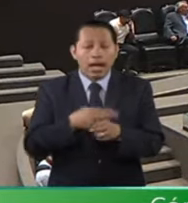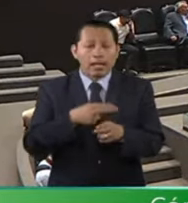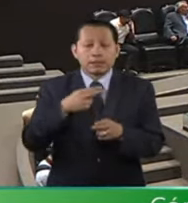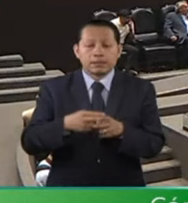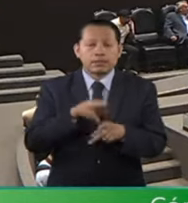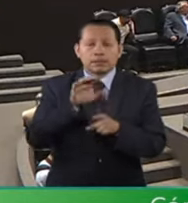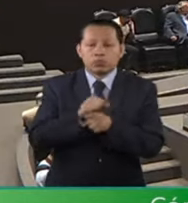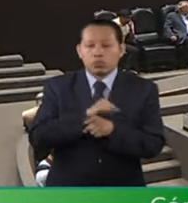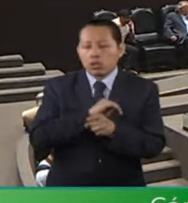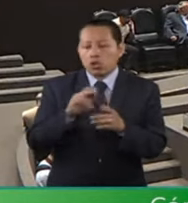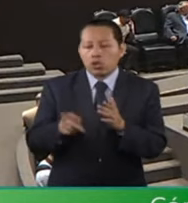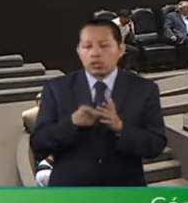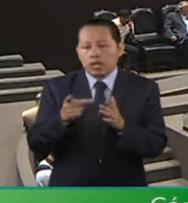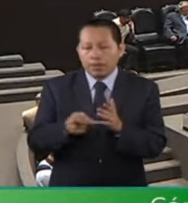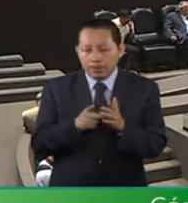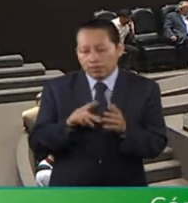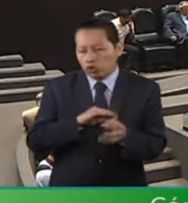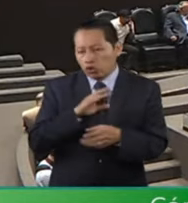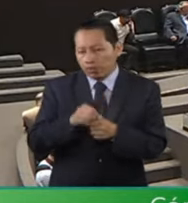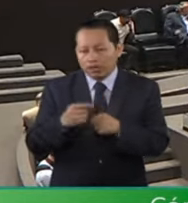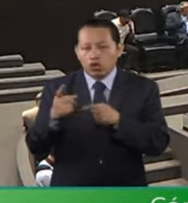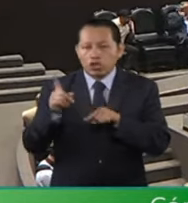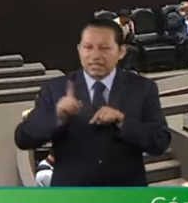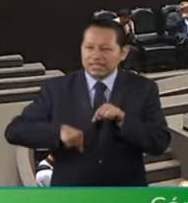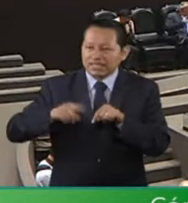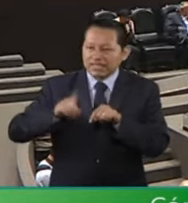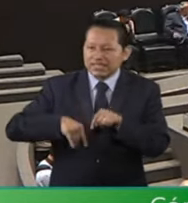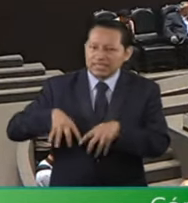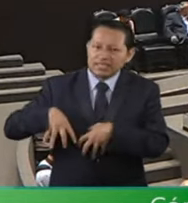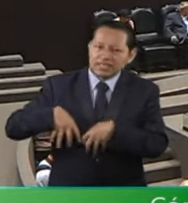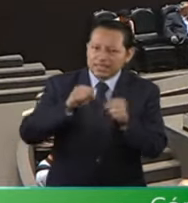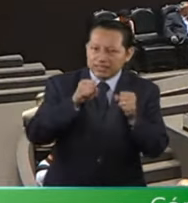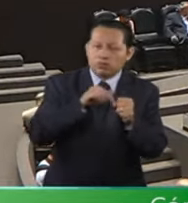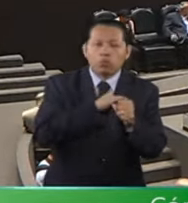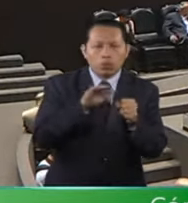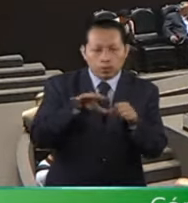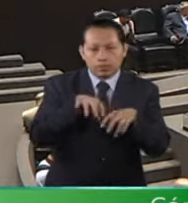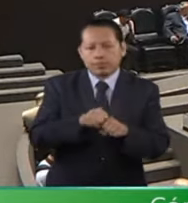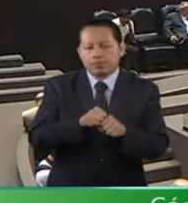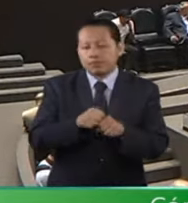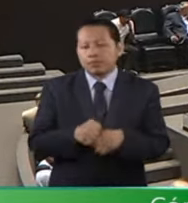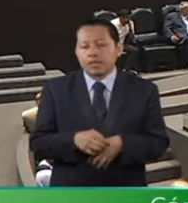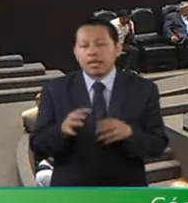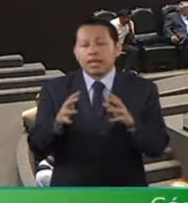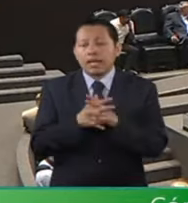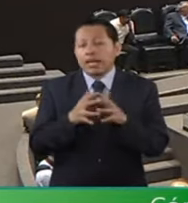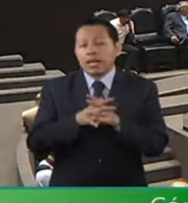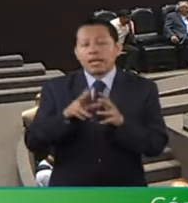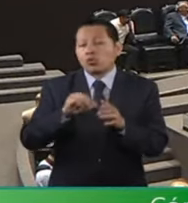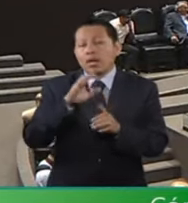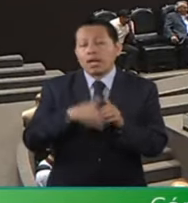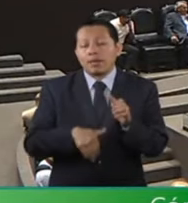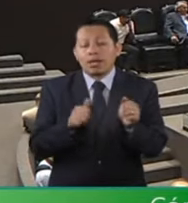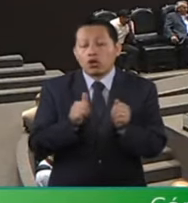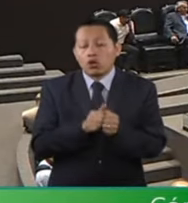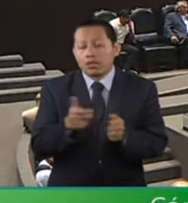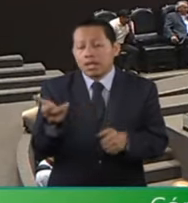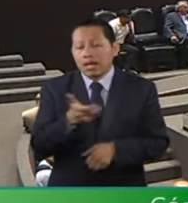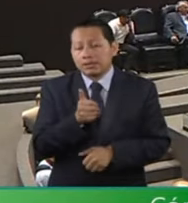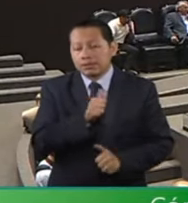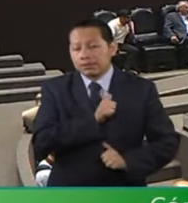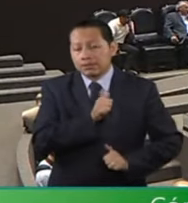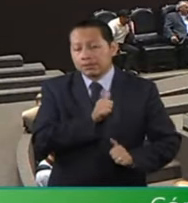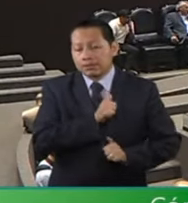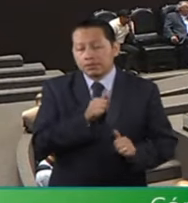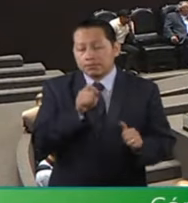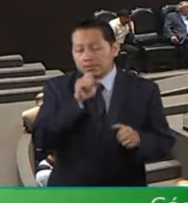logremos recuperar todo lo que nos están arrebatando. Guerra que no termina con sus actos militaristas de la